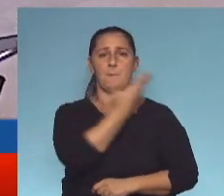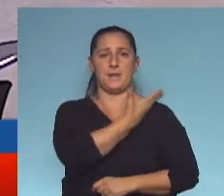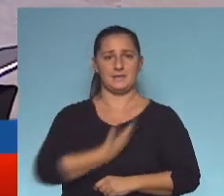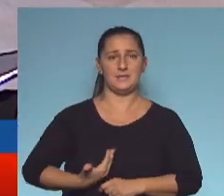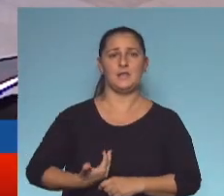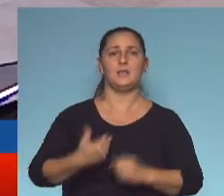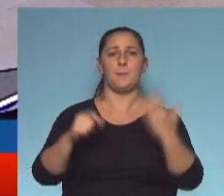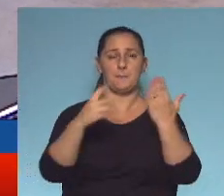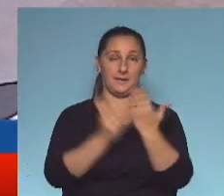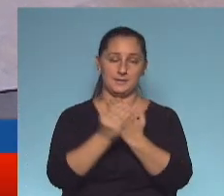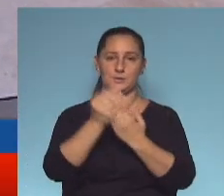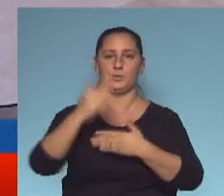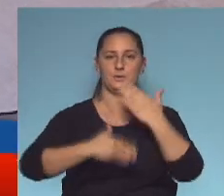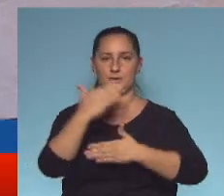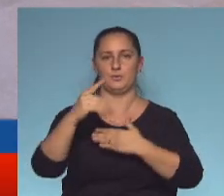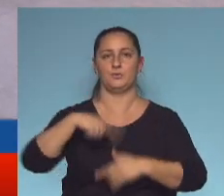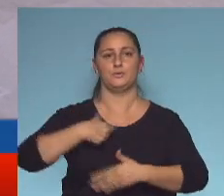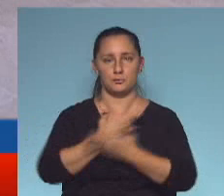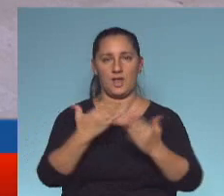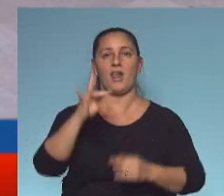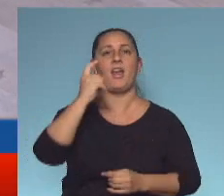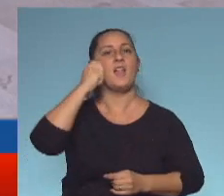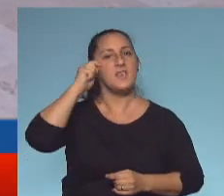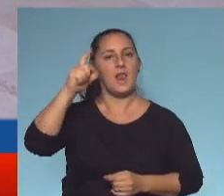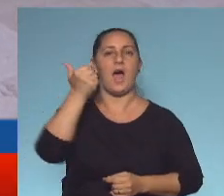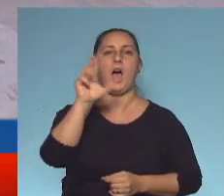señor Ministro de Desarrollo Social, Daniel Arroyo.